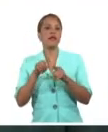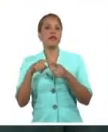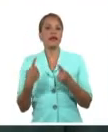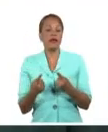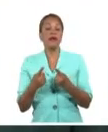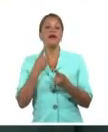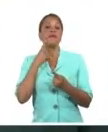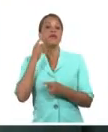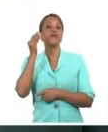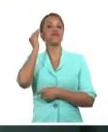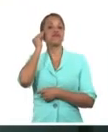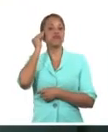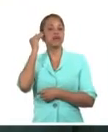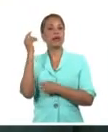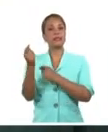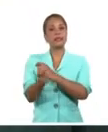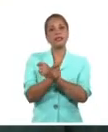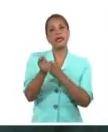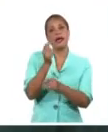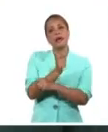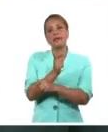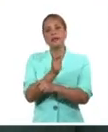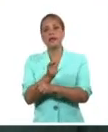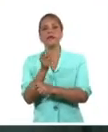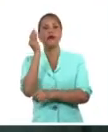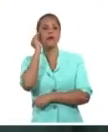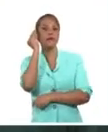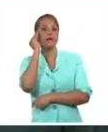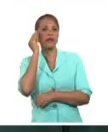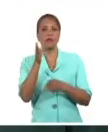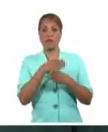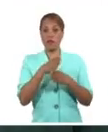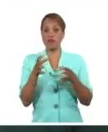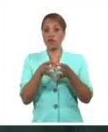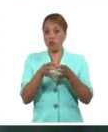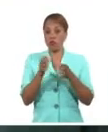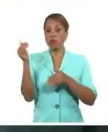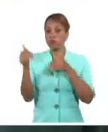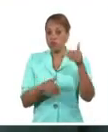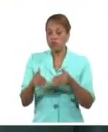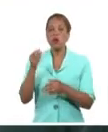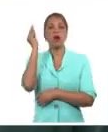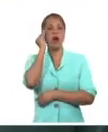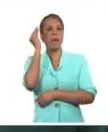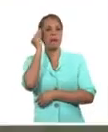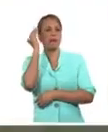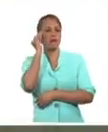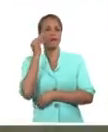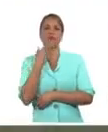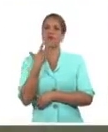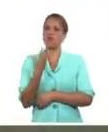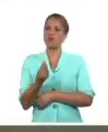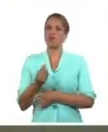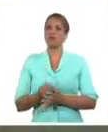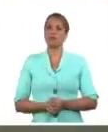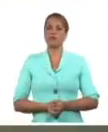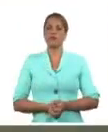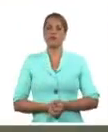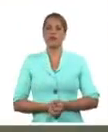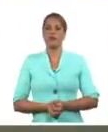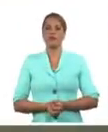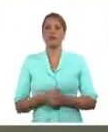retroalimentación. Nosotros aprendemos de Landariega y de los demás grupos que están aquí y ellos también aprenden de algún modo de nosotros. Durante el